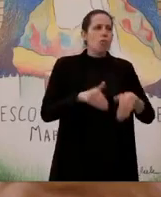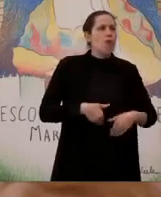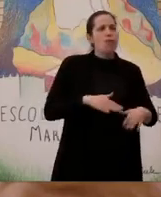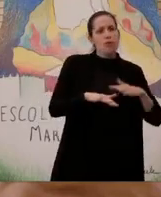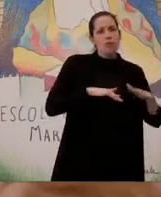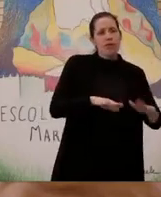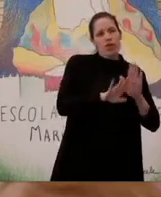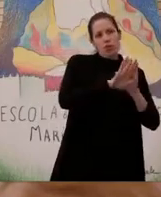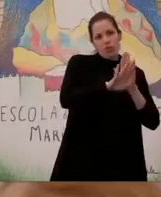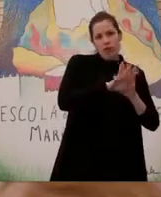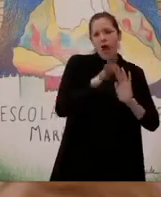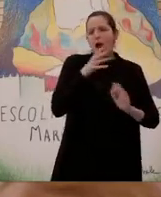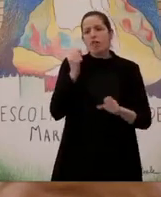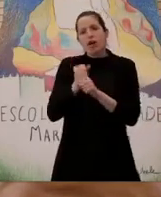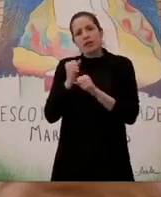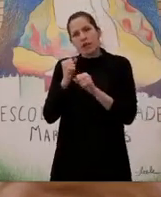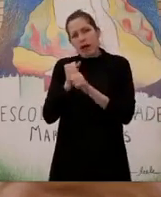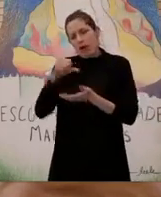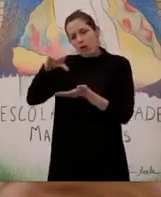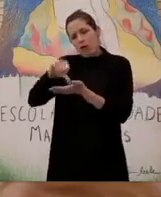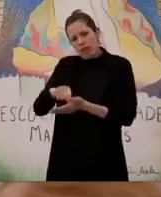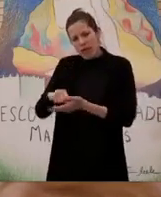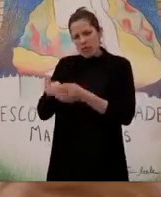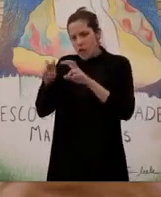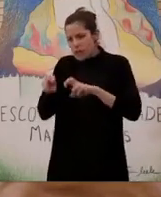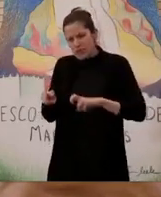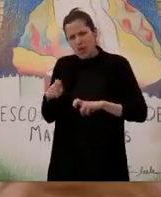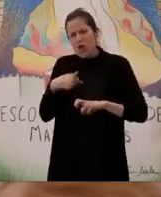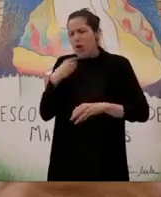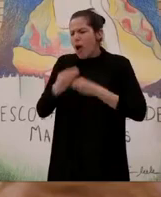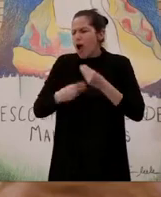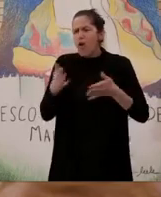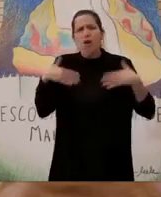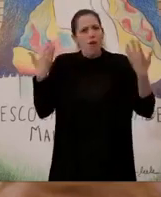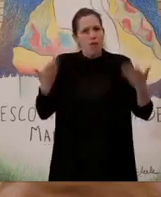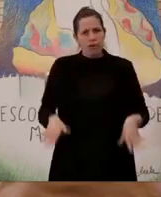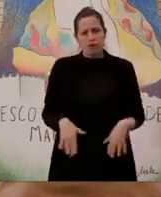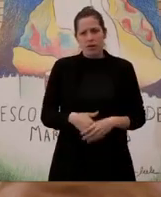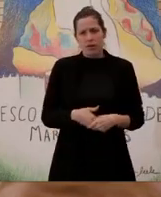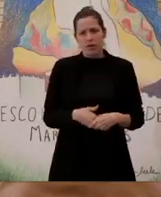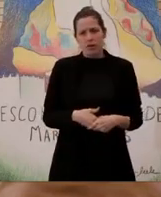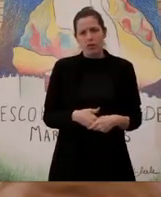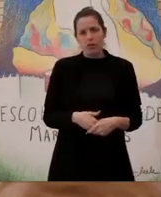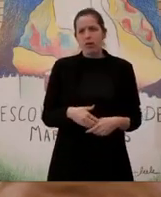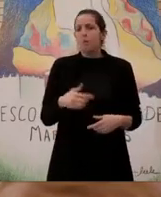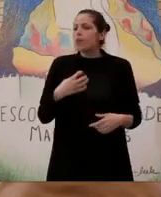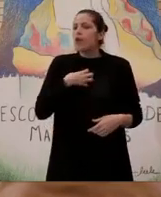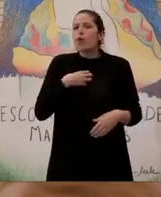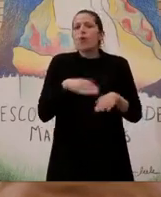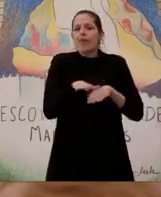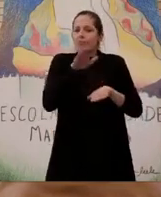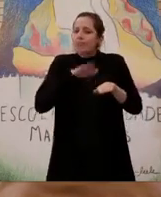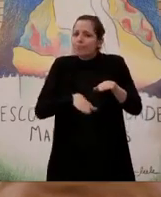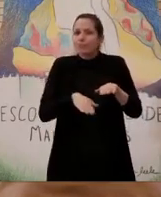trabajando No centro de investigación Don conserva cultura galega y digo que fue haga falta pero no van a poder no podemos permitirnos dar pasos atrás